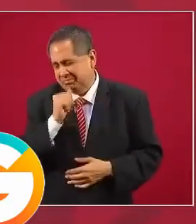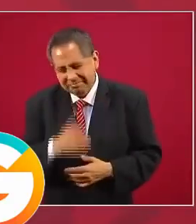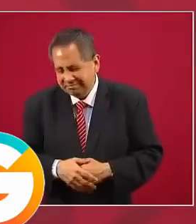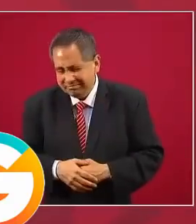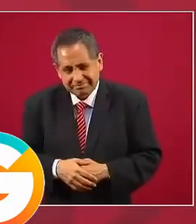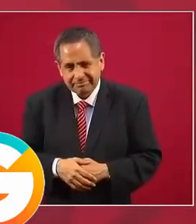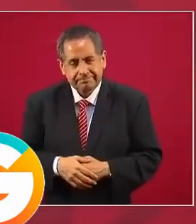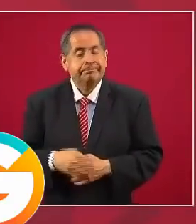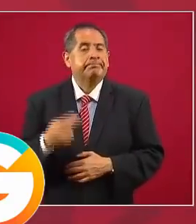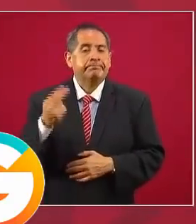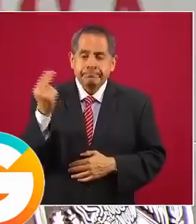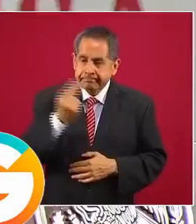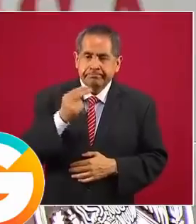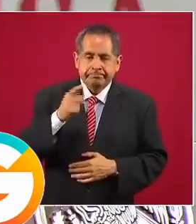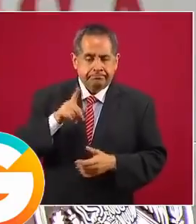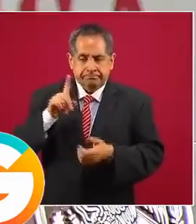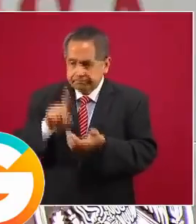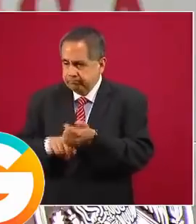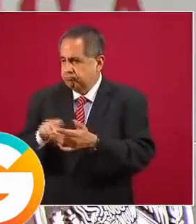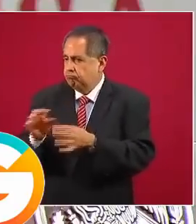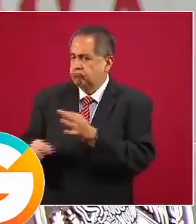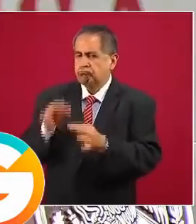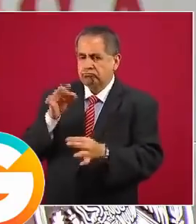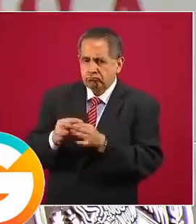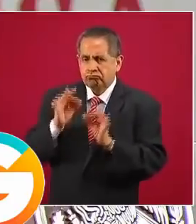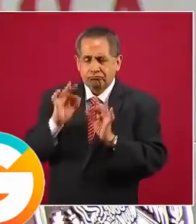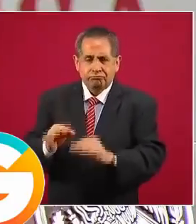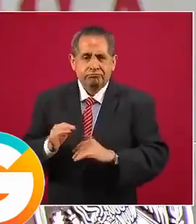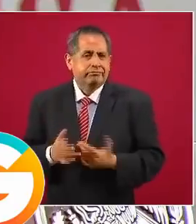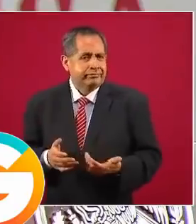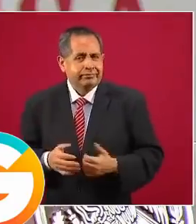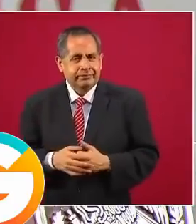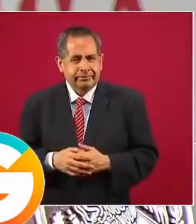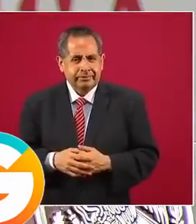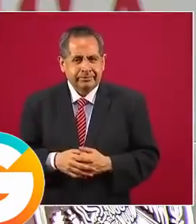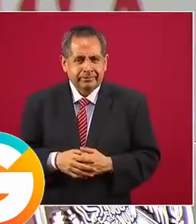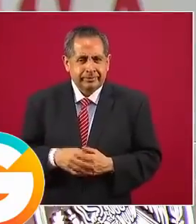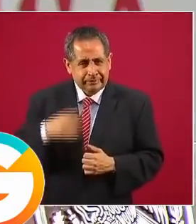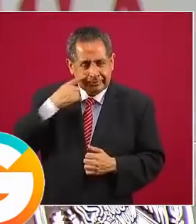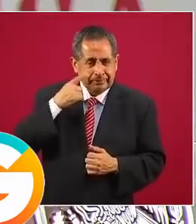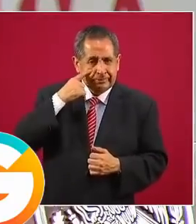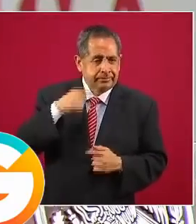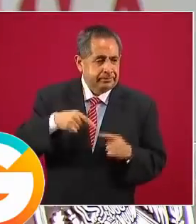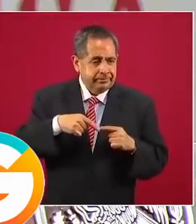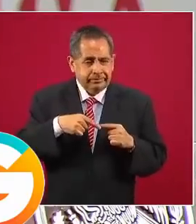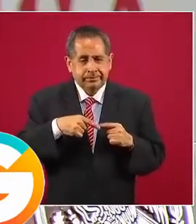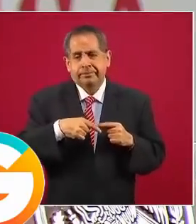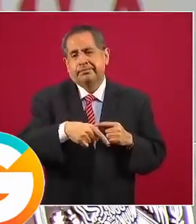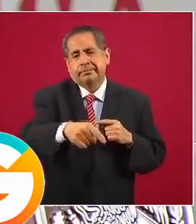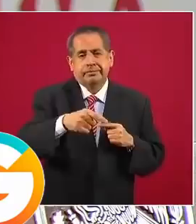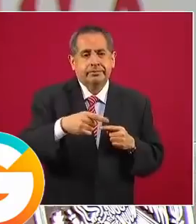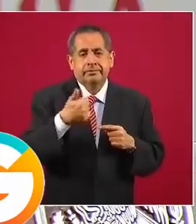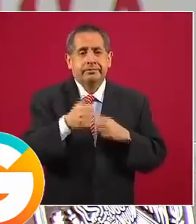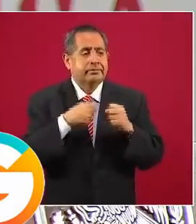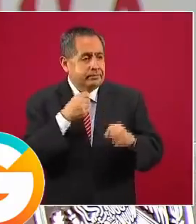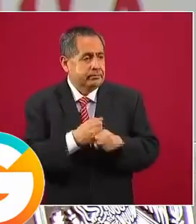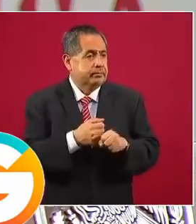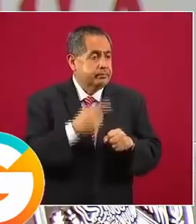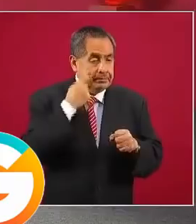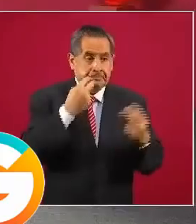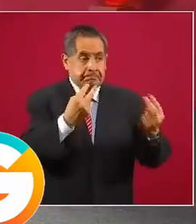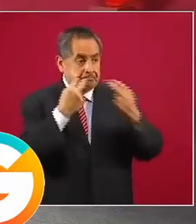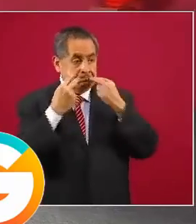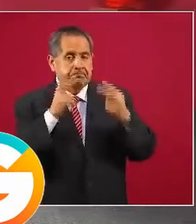que andar buscando ya en el proceso durante el gobierno legitimarse,